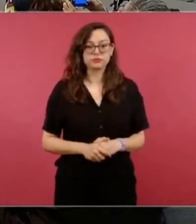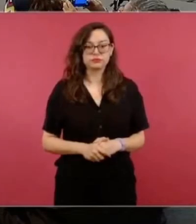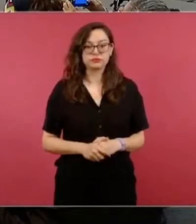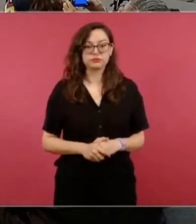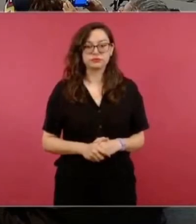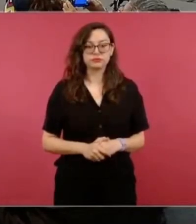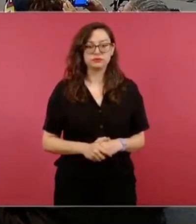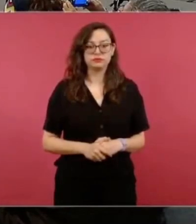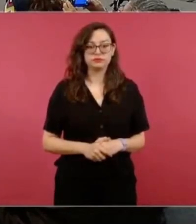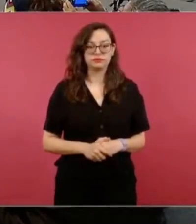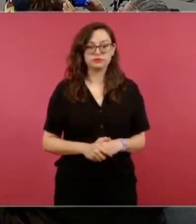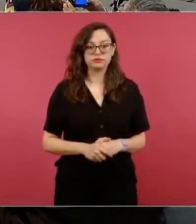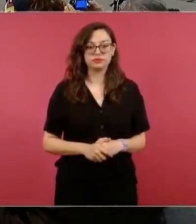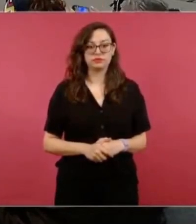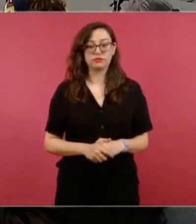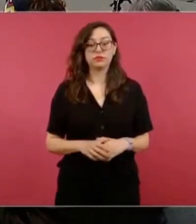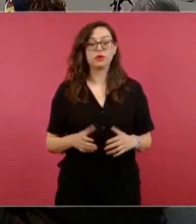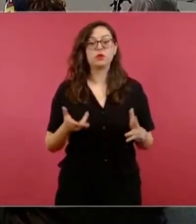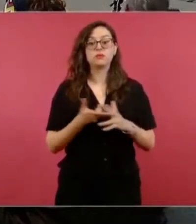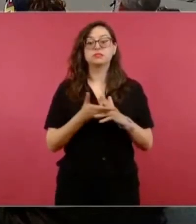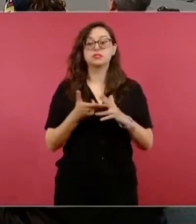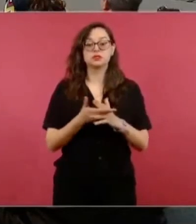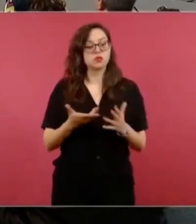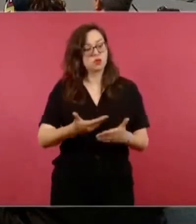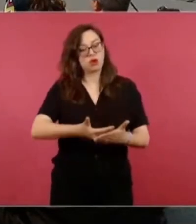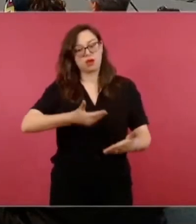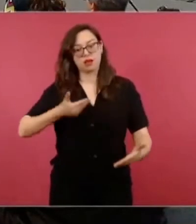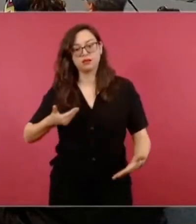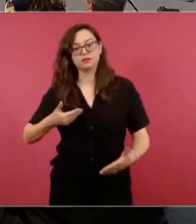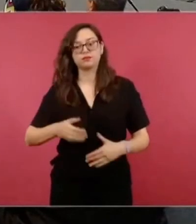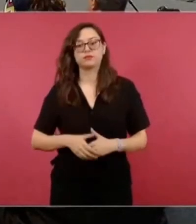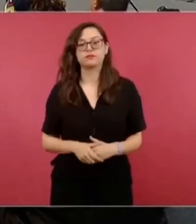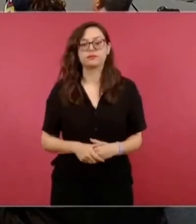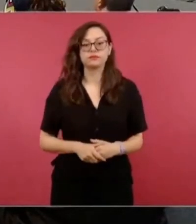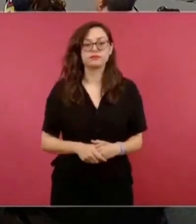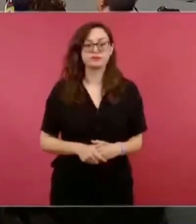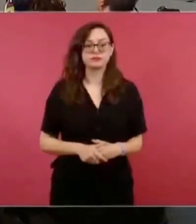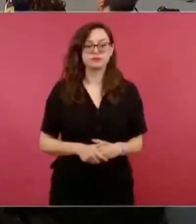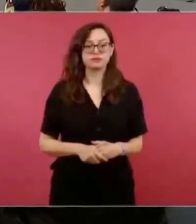Ah, no, pero falta homicidios, nada más para terminar.